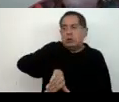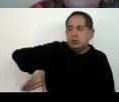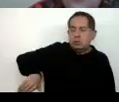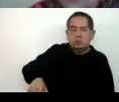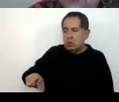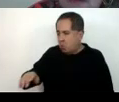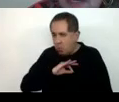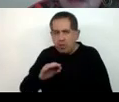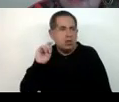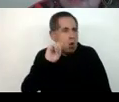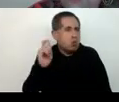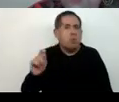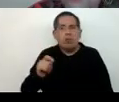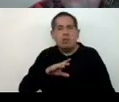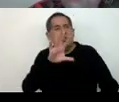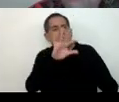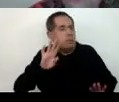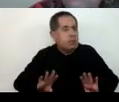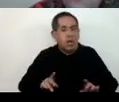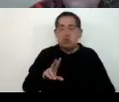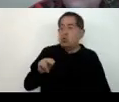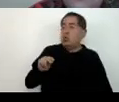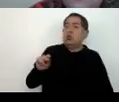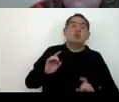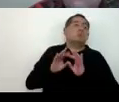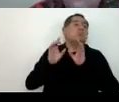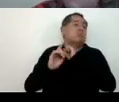o una relación de pareja por el temor a un embarazo no deseado.